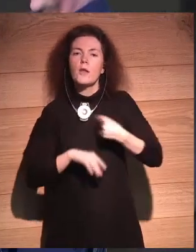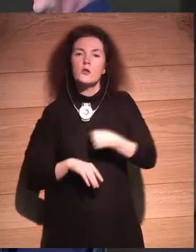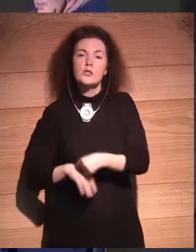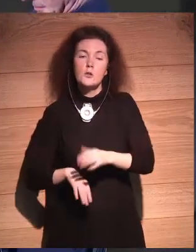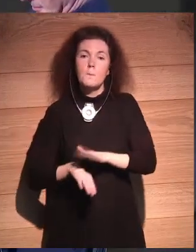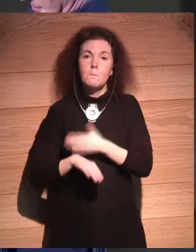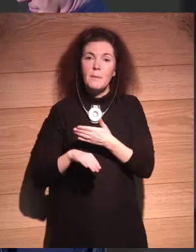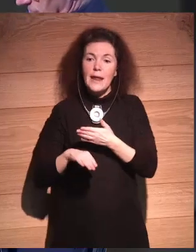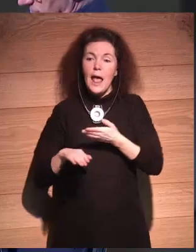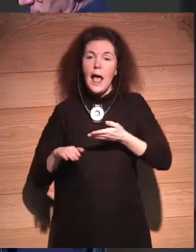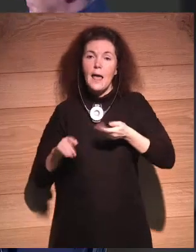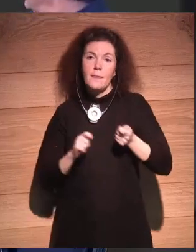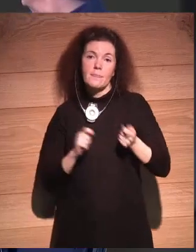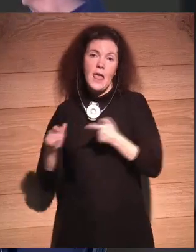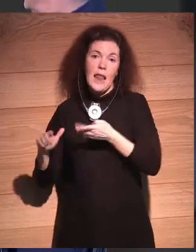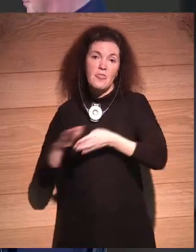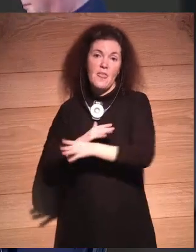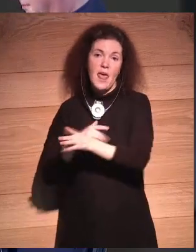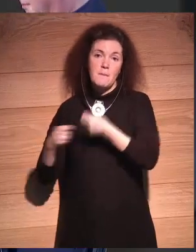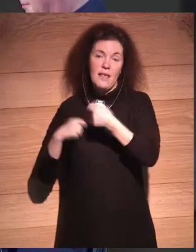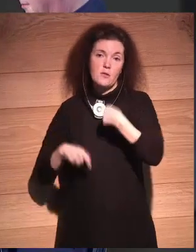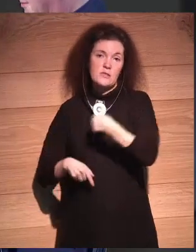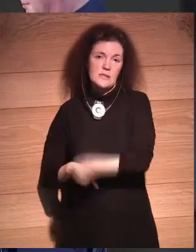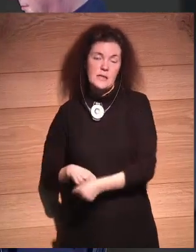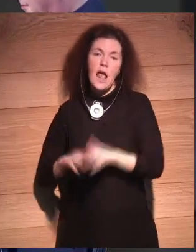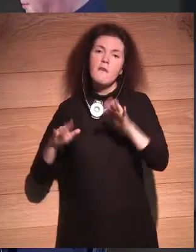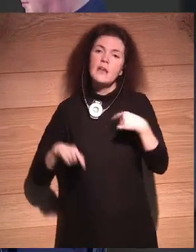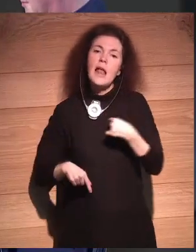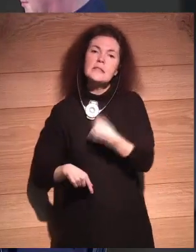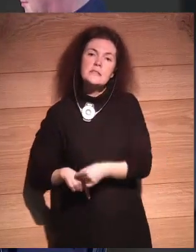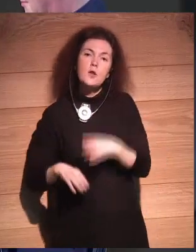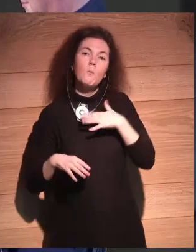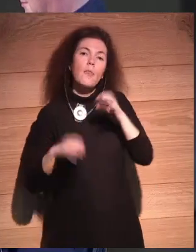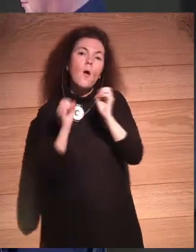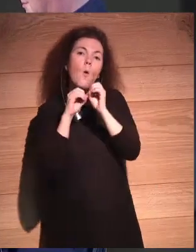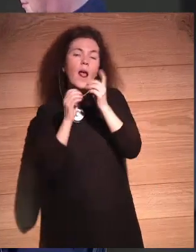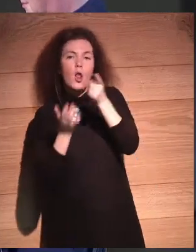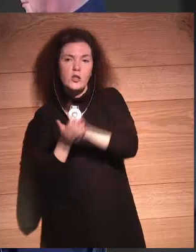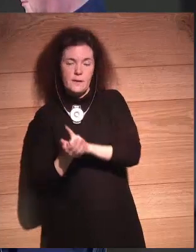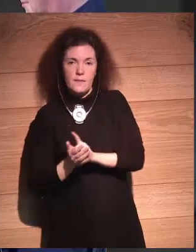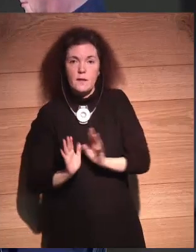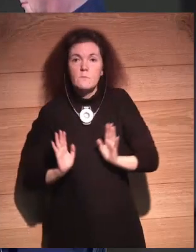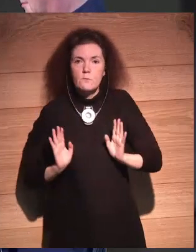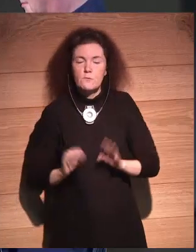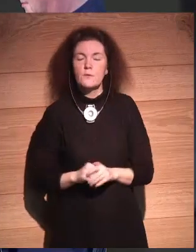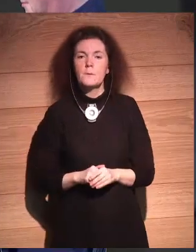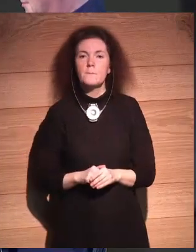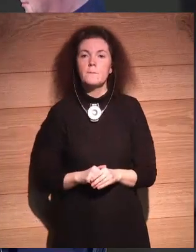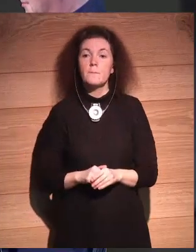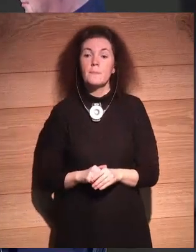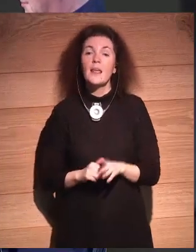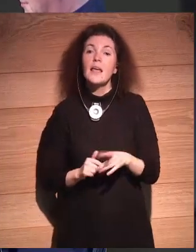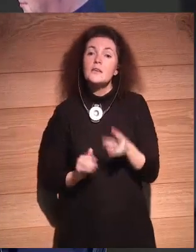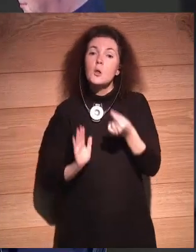para poder penetrar en este mercado. Y al final los chinos volverán a tener Google. Y todos